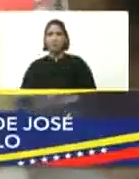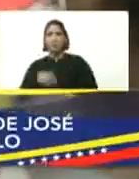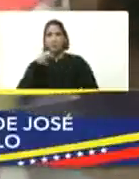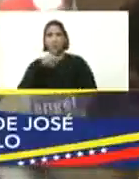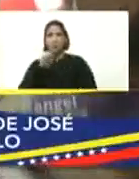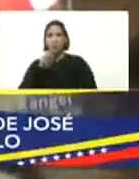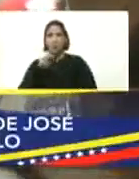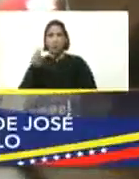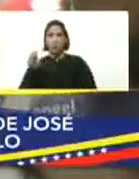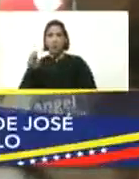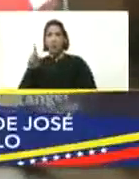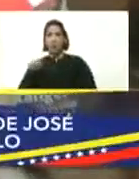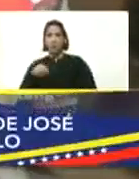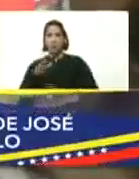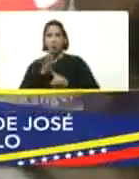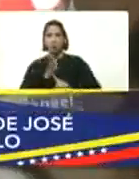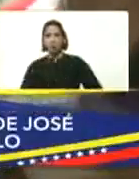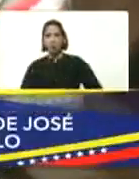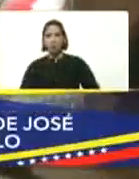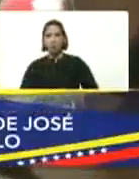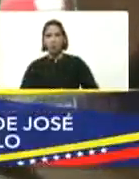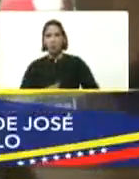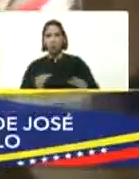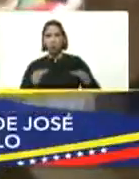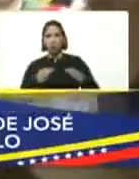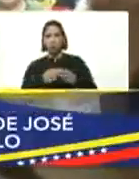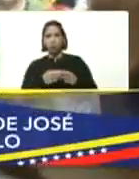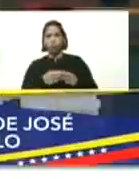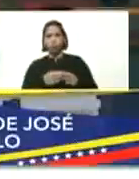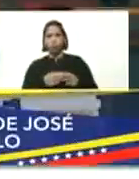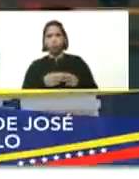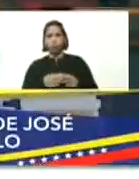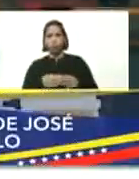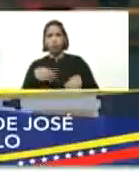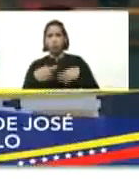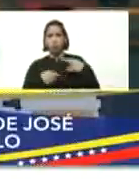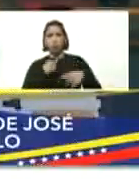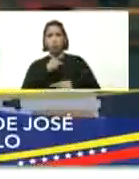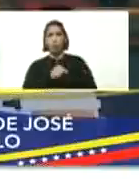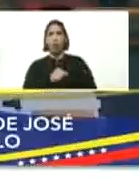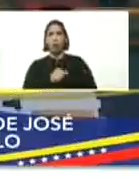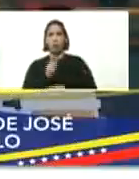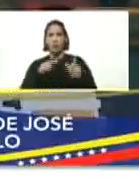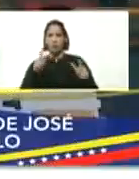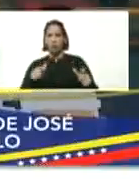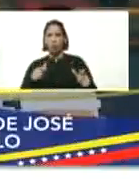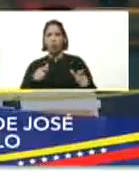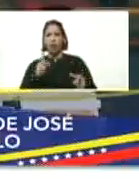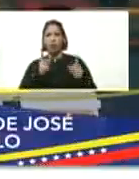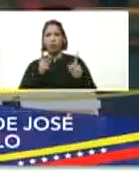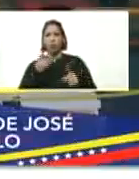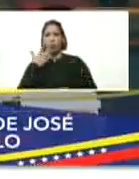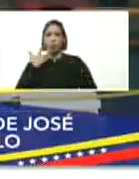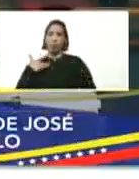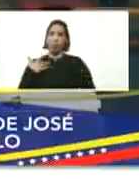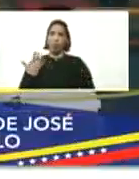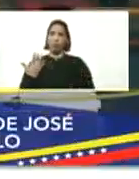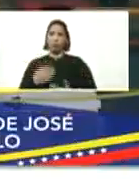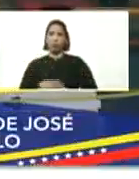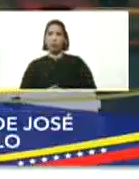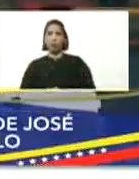también fue subestimado por una izquierda de caviar, por una izquierda